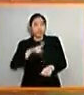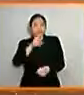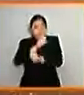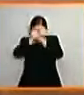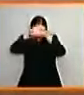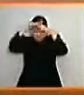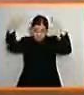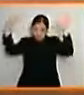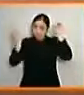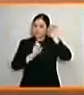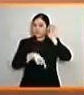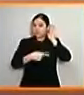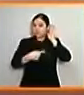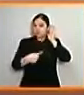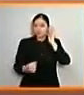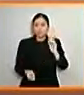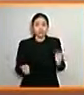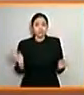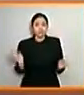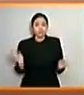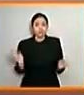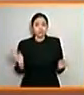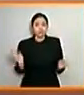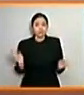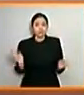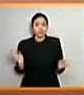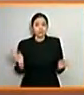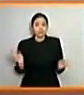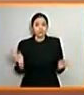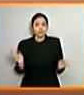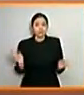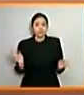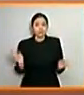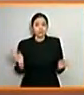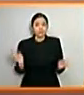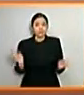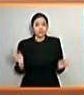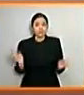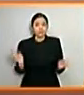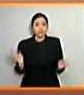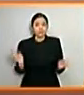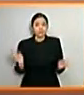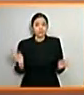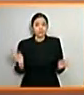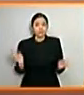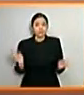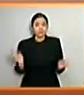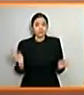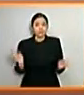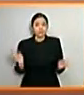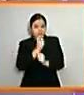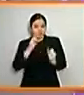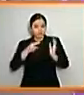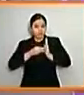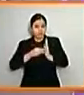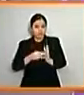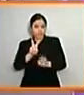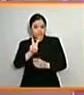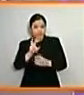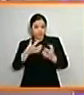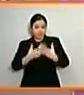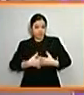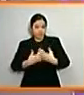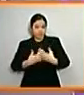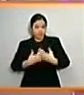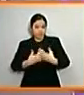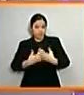sueños una realidad con la diaria y ganar hasta 60 veces tu inversión. Antes de conocer el número afortunado, le muestro que nuestras dos máquinas ya